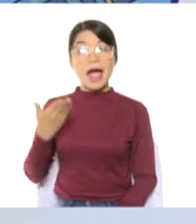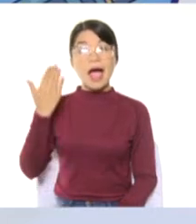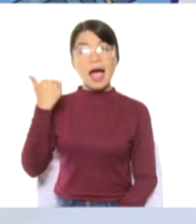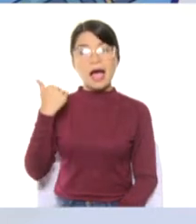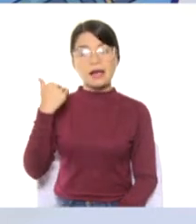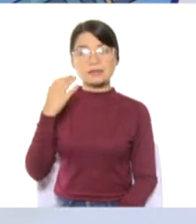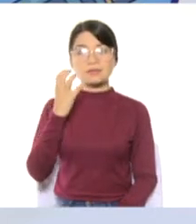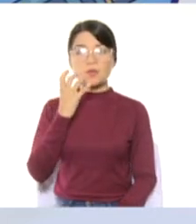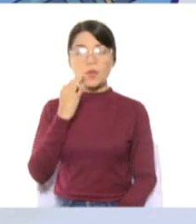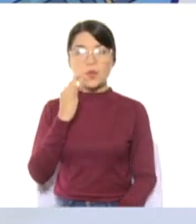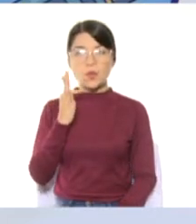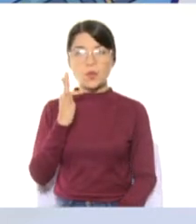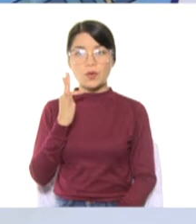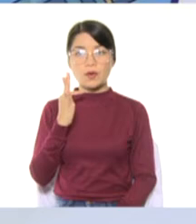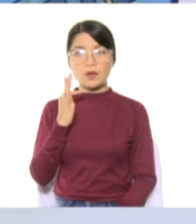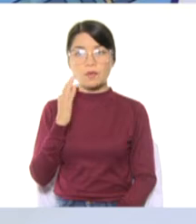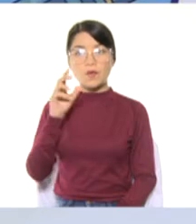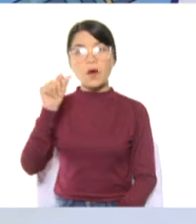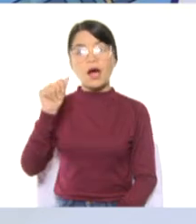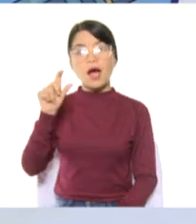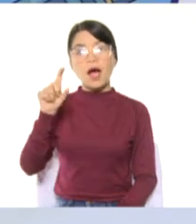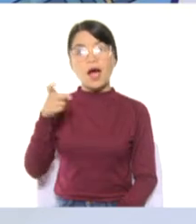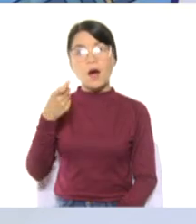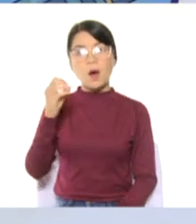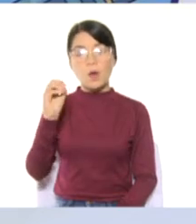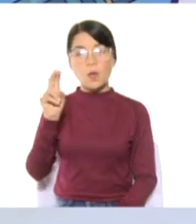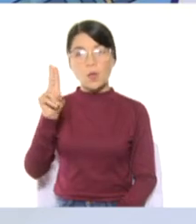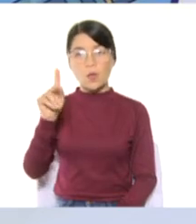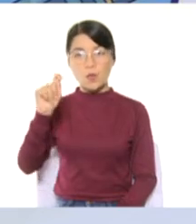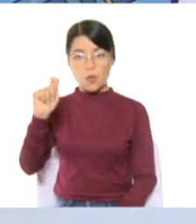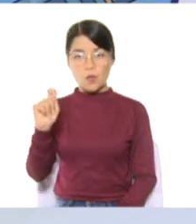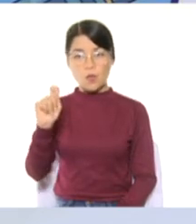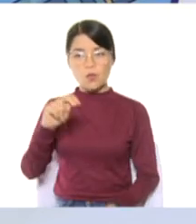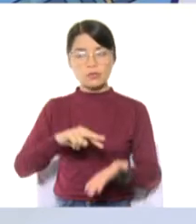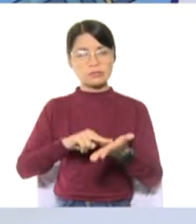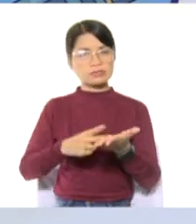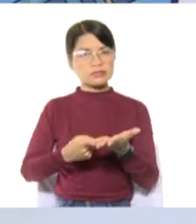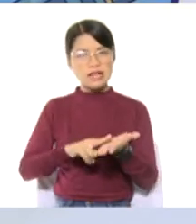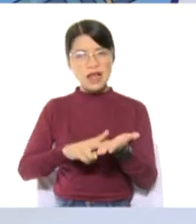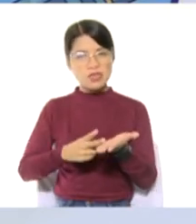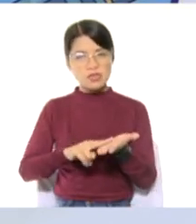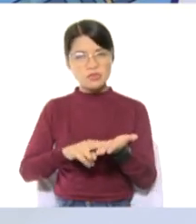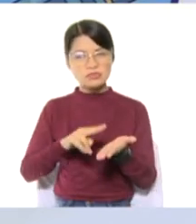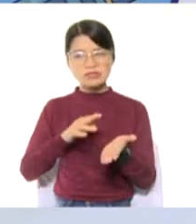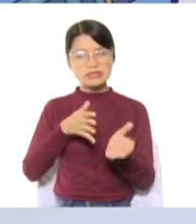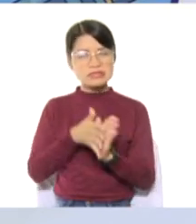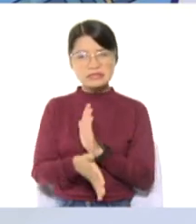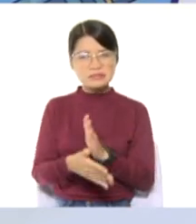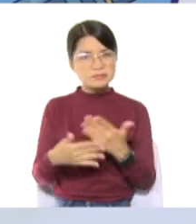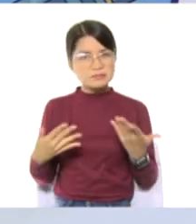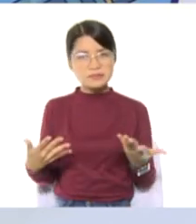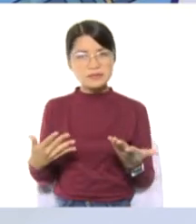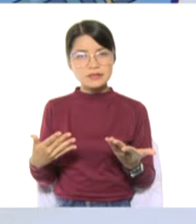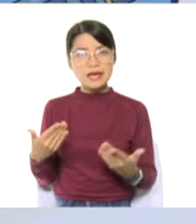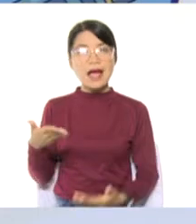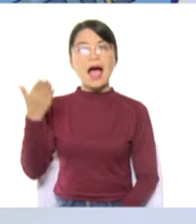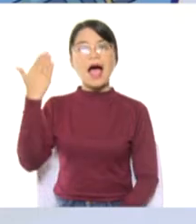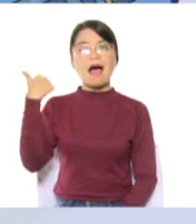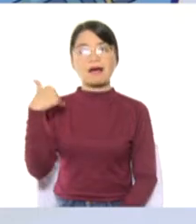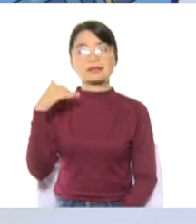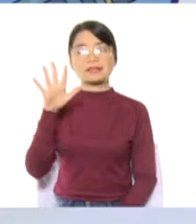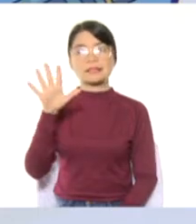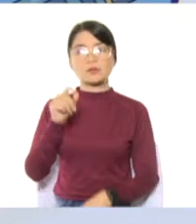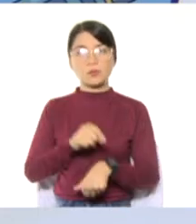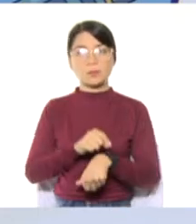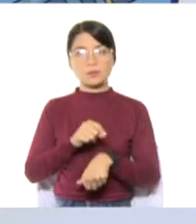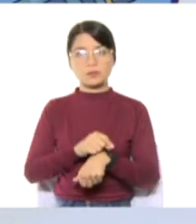lo menos, she arrived 5 minutes ago, quiere decir, ella llegó hace 5 minutos, ¿ok? Ago para